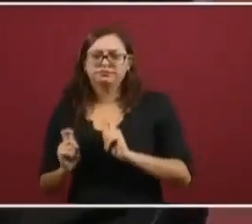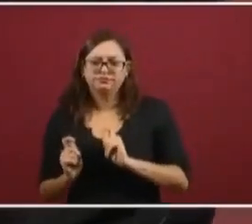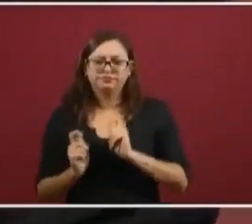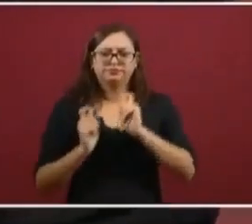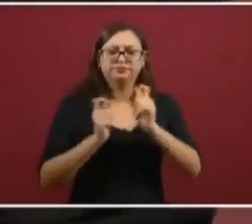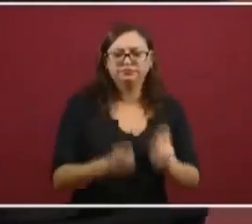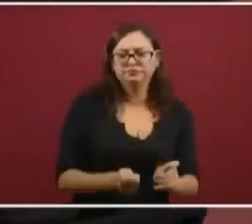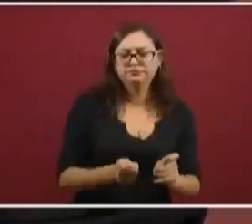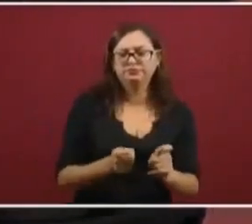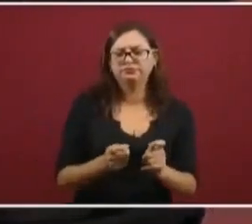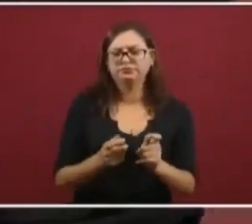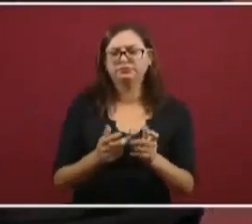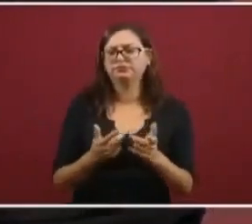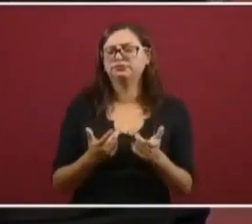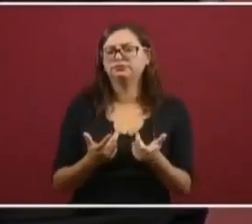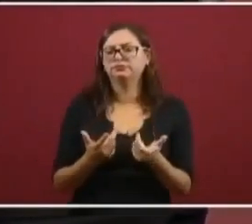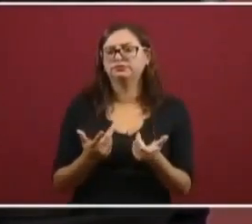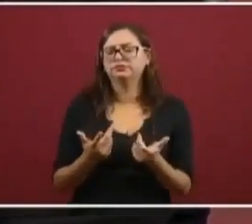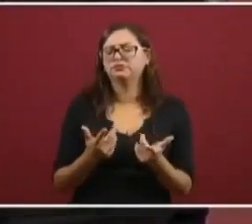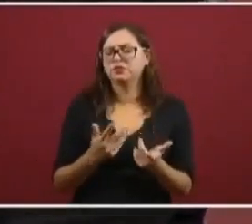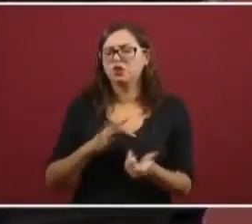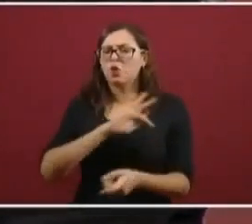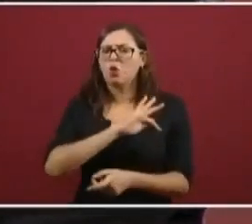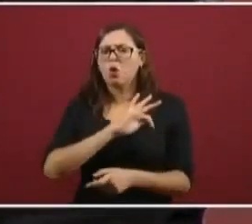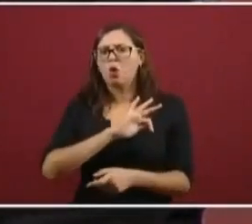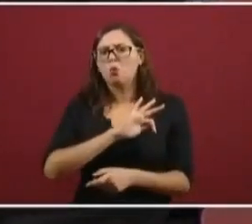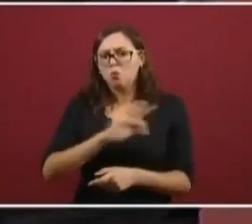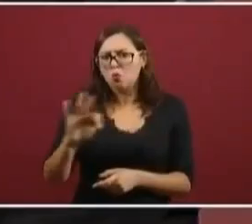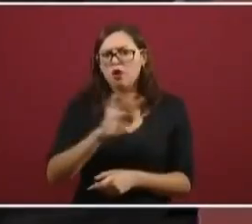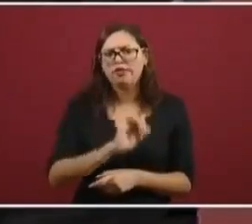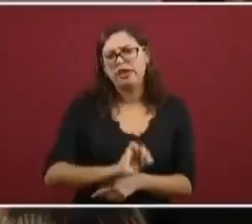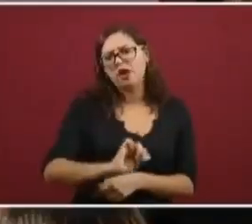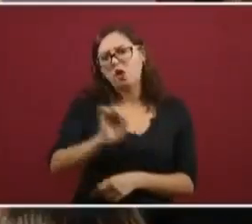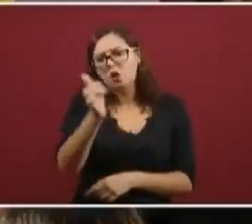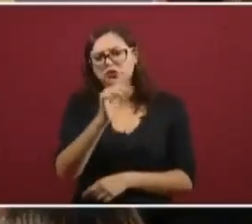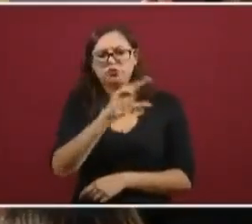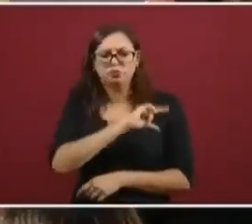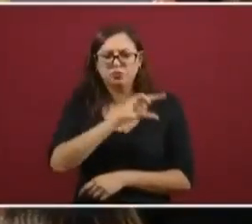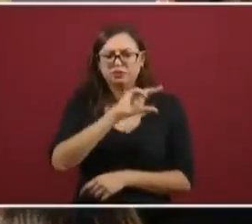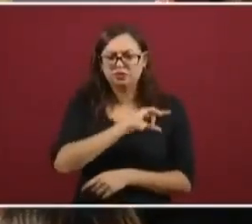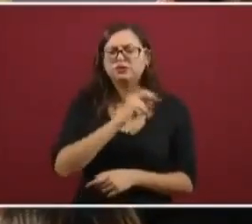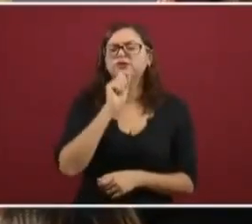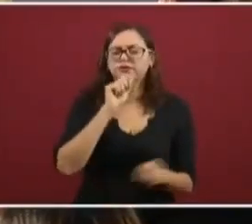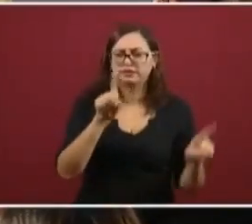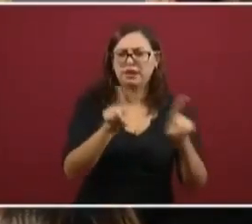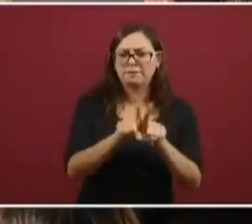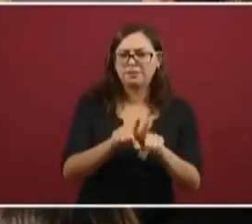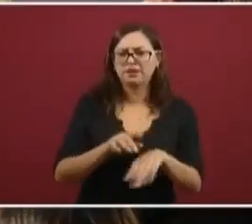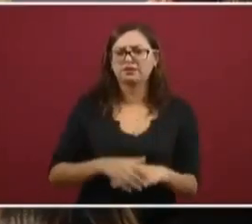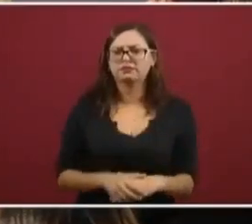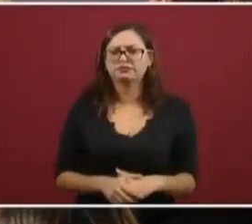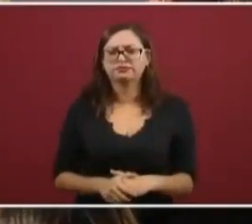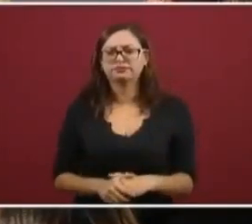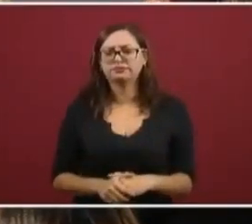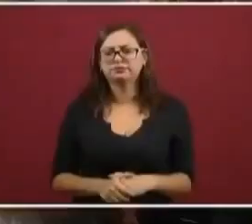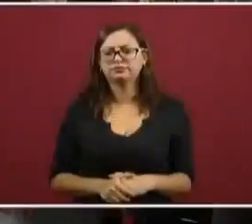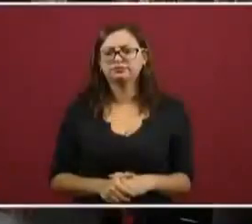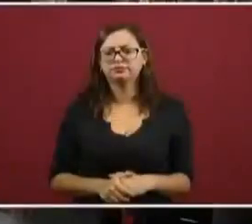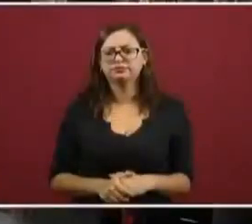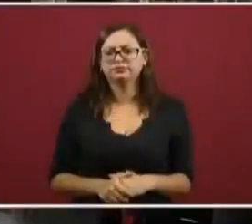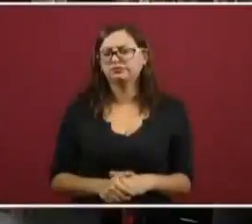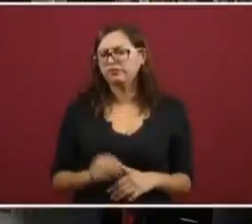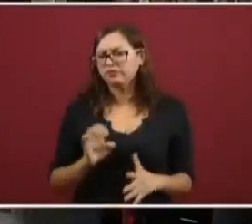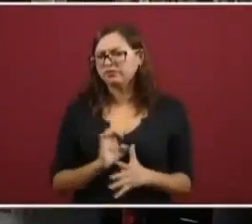corporaciones como esta de prestar servicio a instituciones Entonces yo se estarían yendo poco a poco